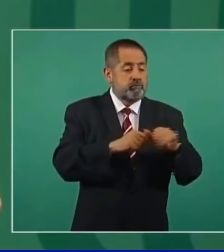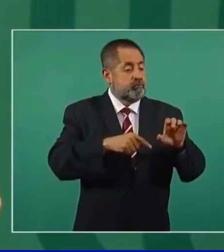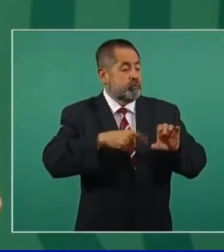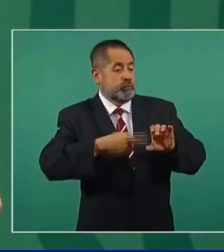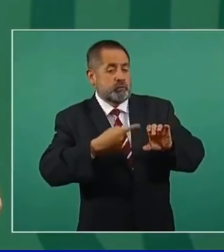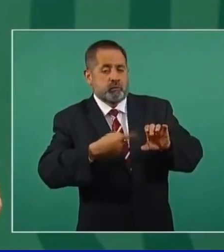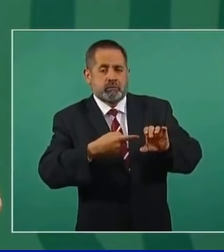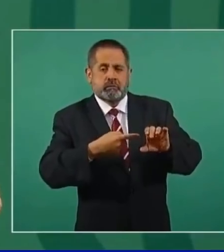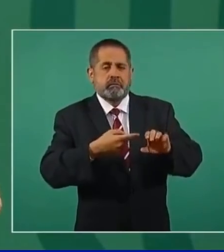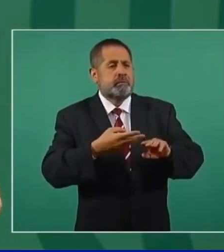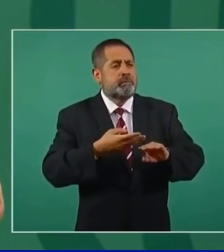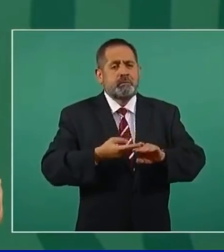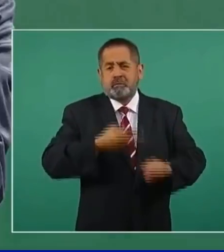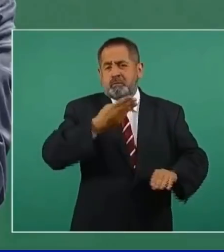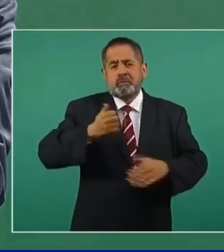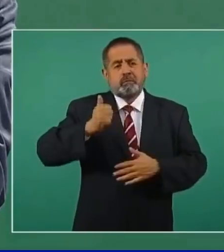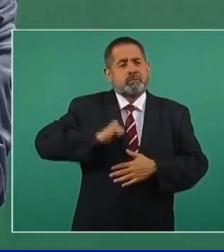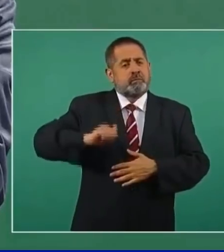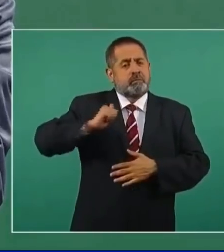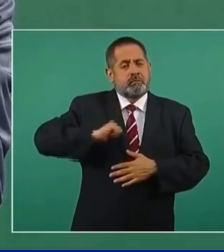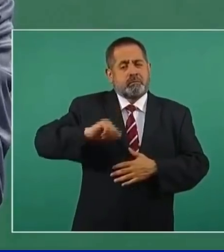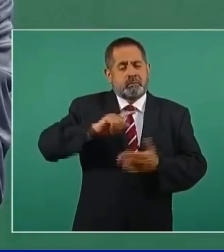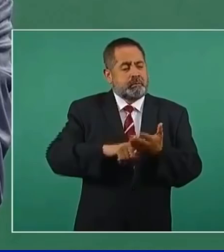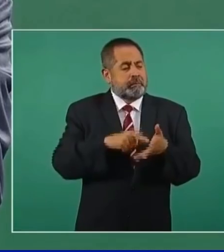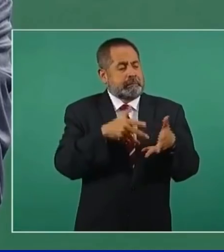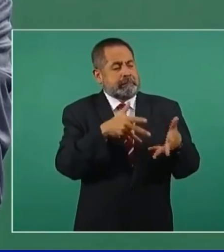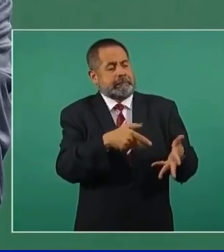muy antiguas y hay que